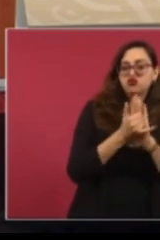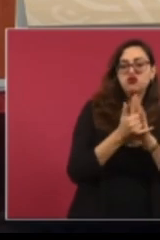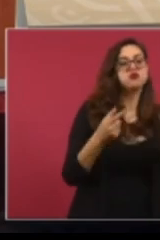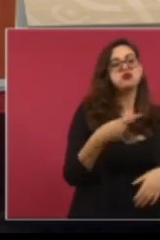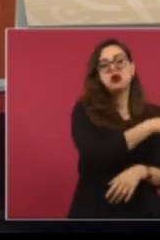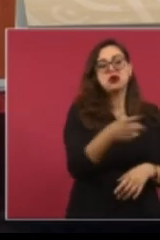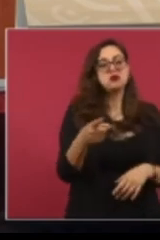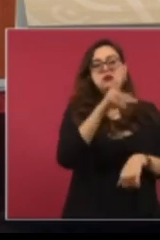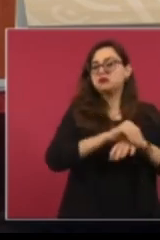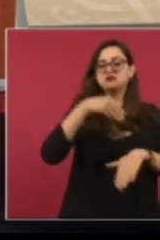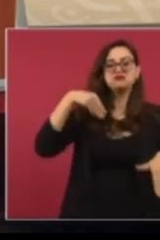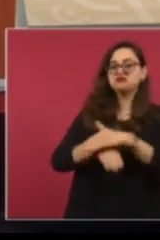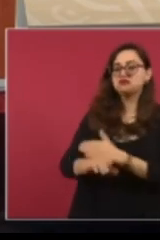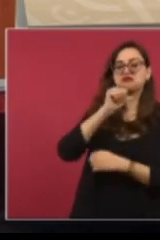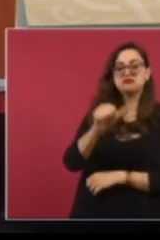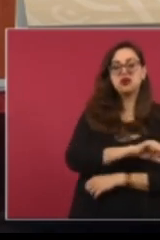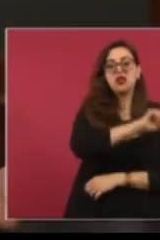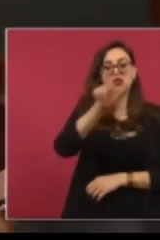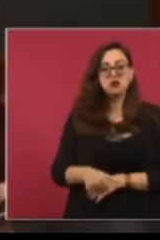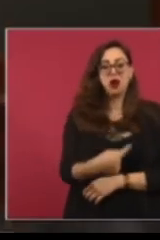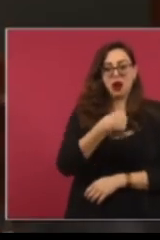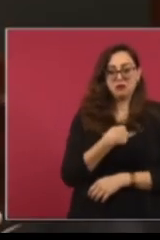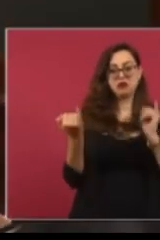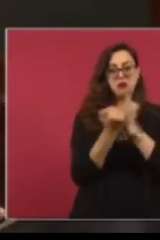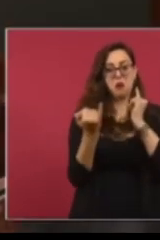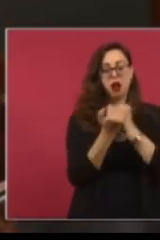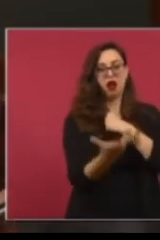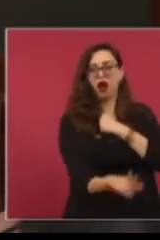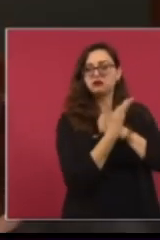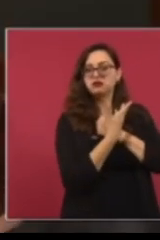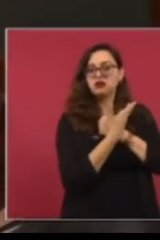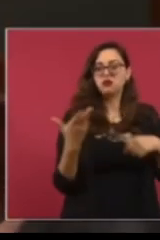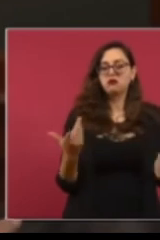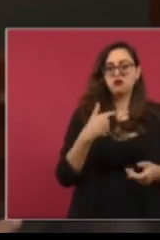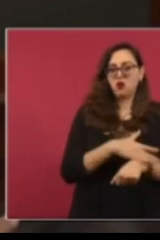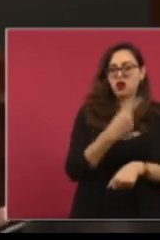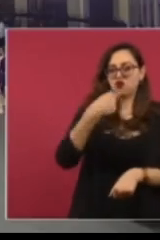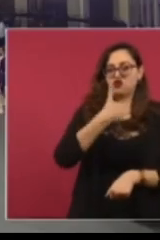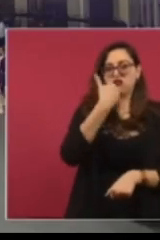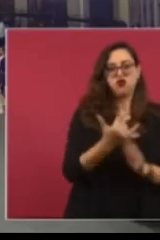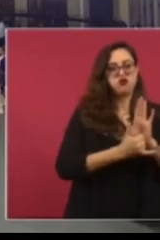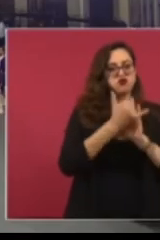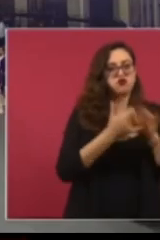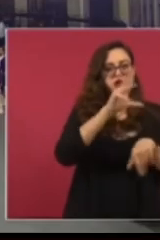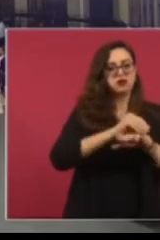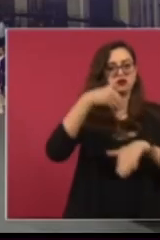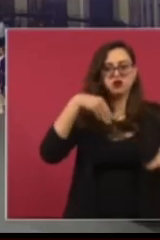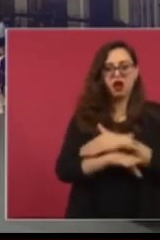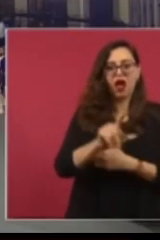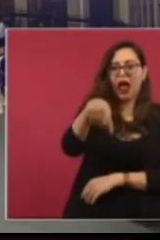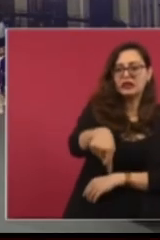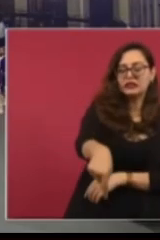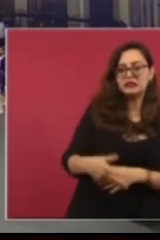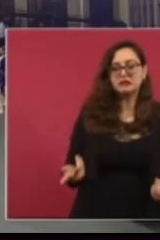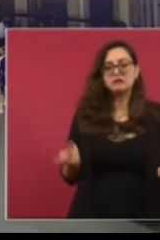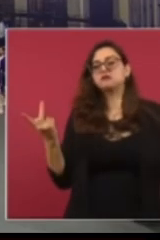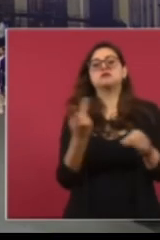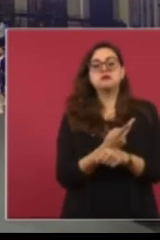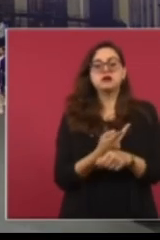hay celos muchísimos celos amigos en la conferencia que hubo de los tres Estados Unidos Canadá y México